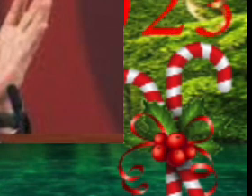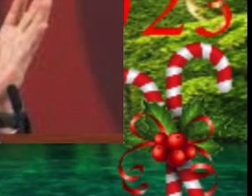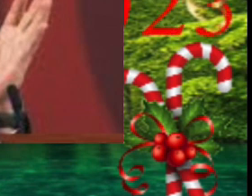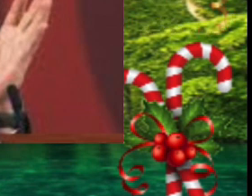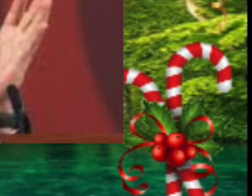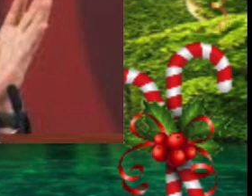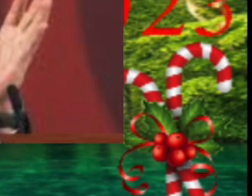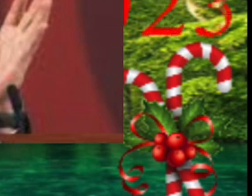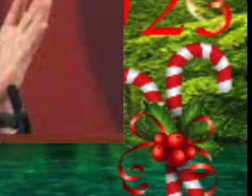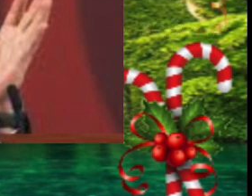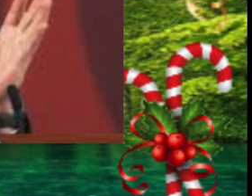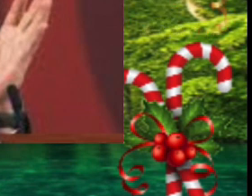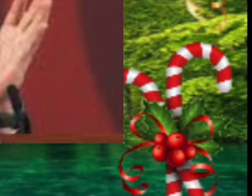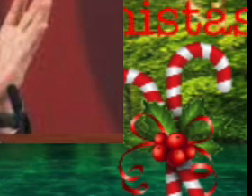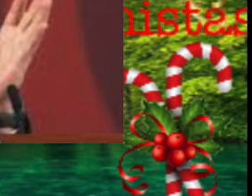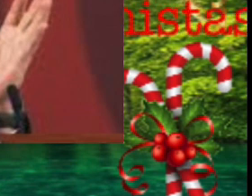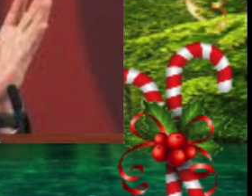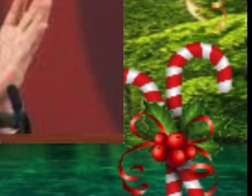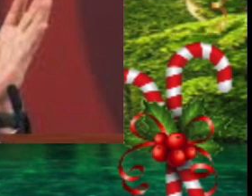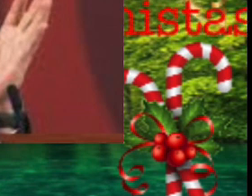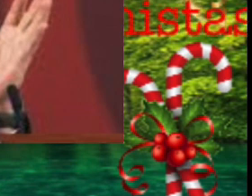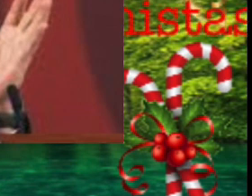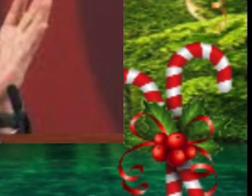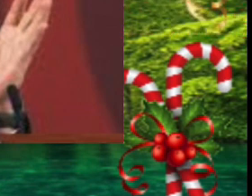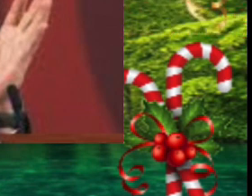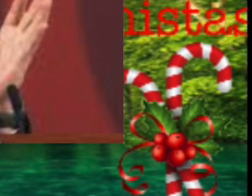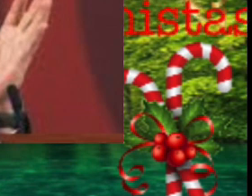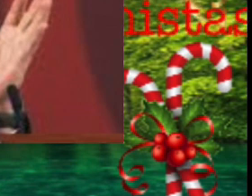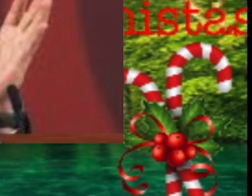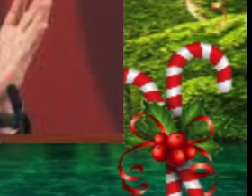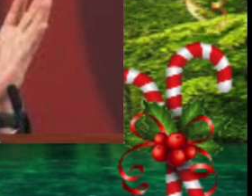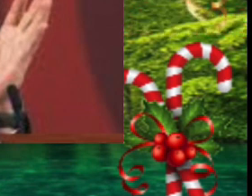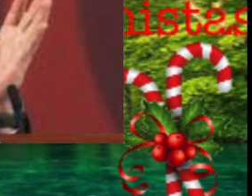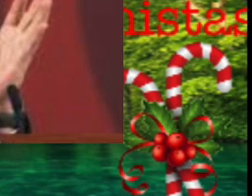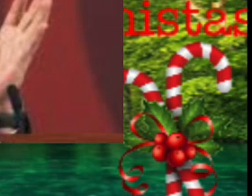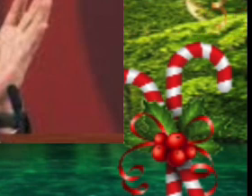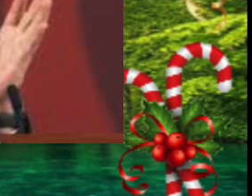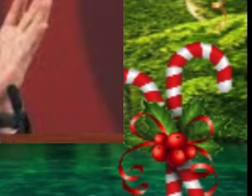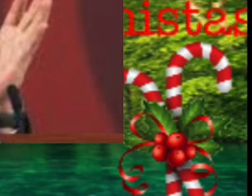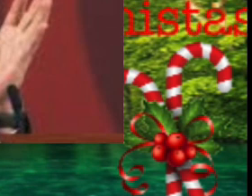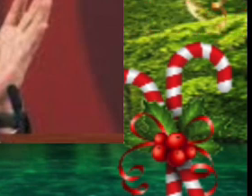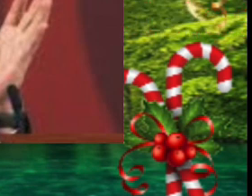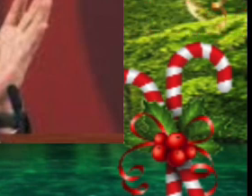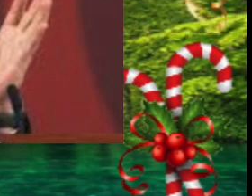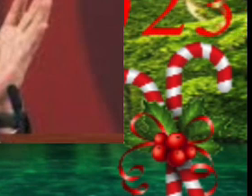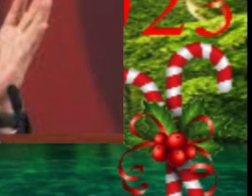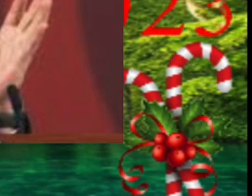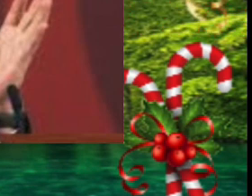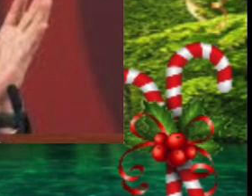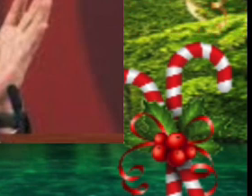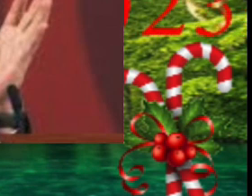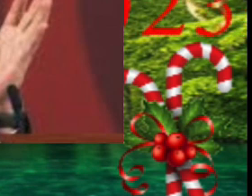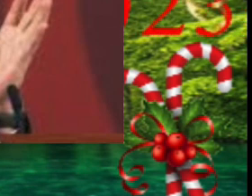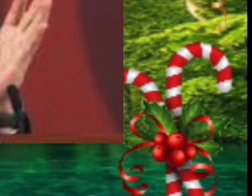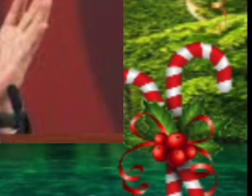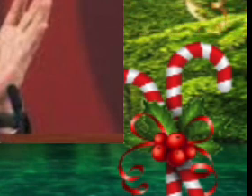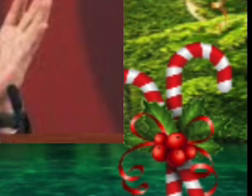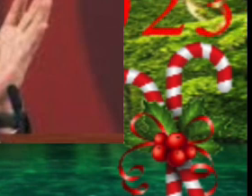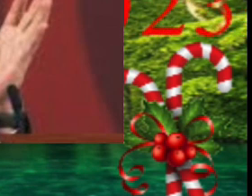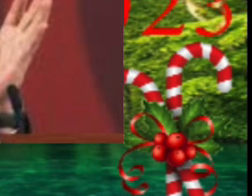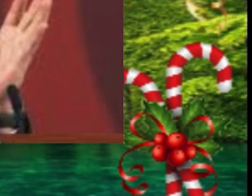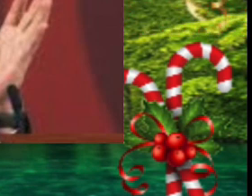siga viviendo en chozas con pisos de tierra y con 5,000 pesos al mes quiere que se conformen. Que con eso